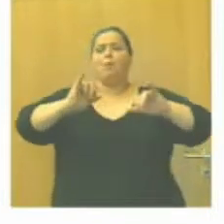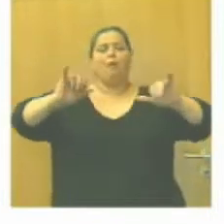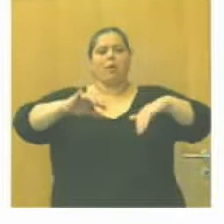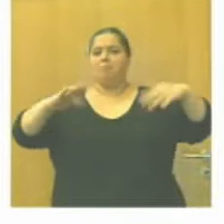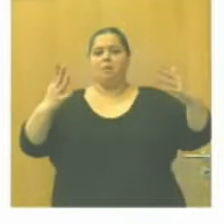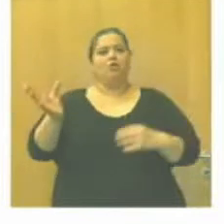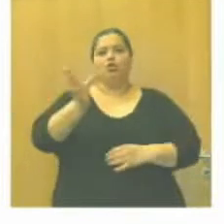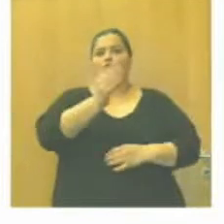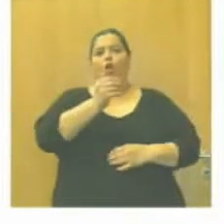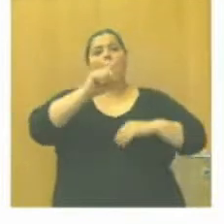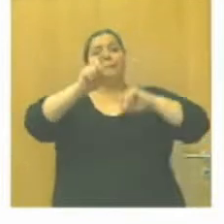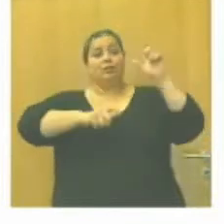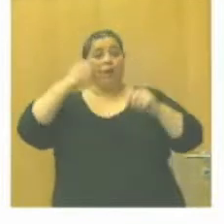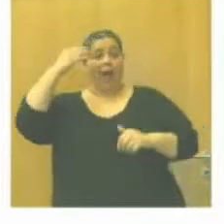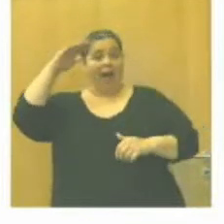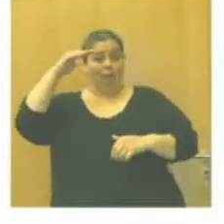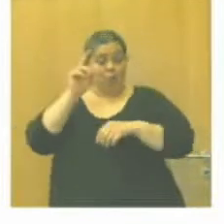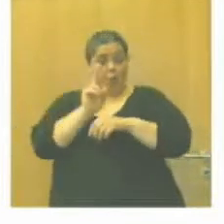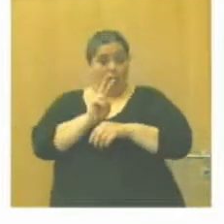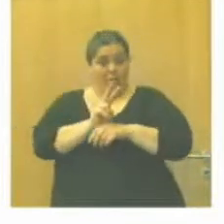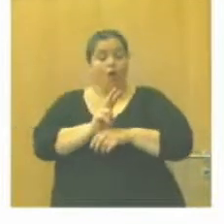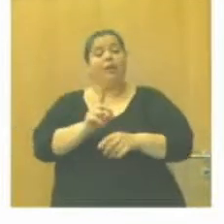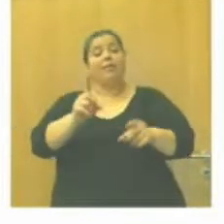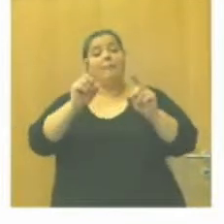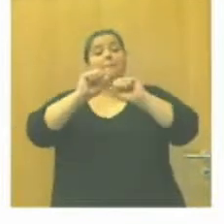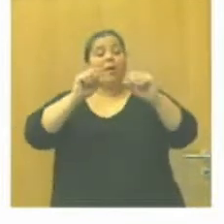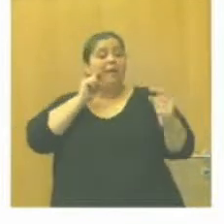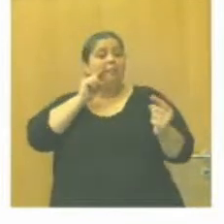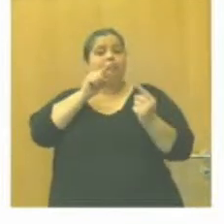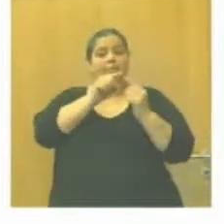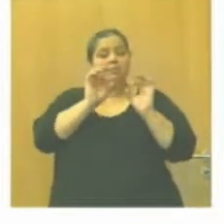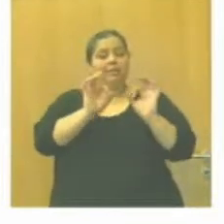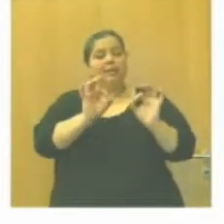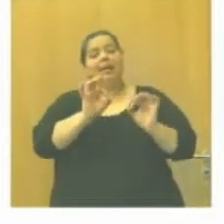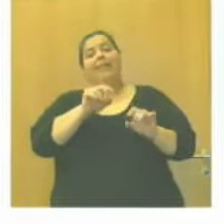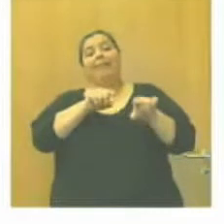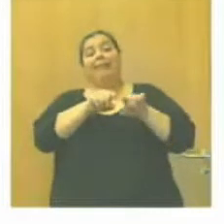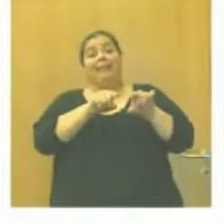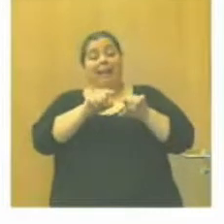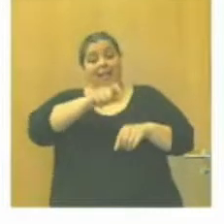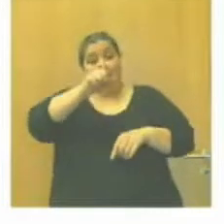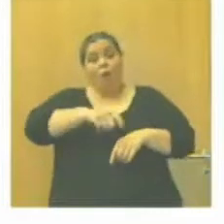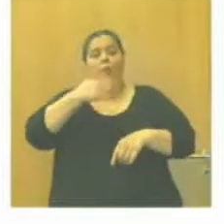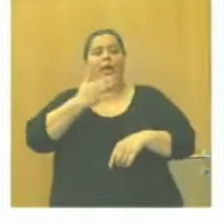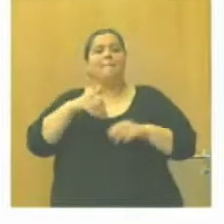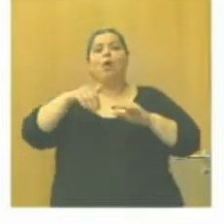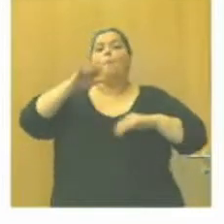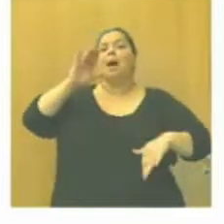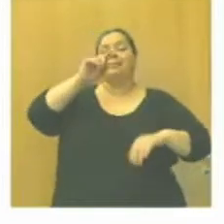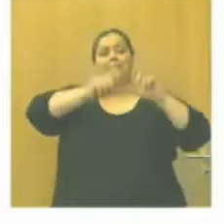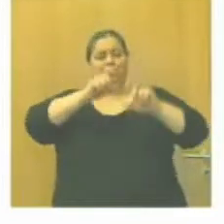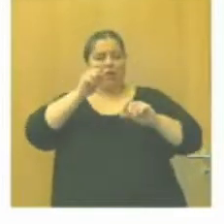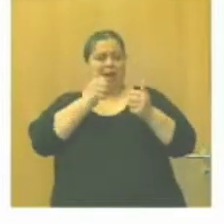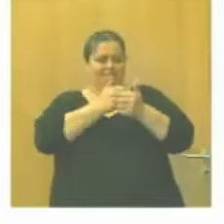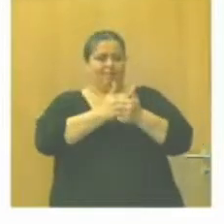los cuidadores, pueden ser dirigidas justamente a cuidadores de adolescentes con factores de riesgo que ya